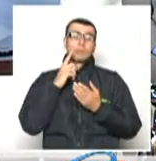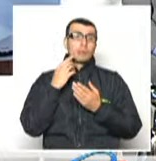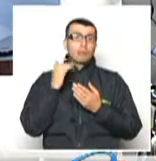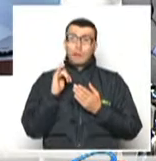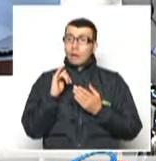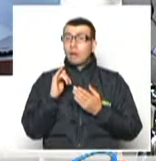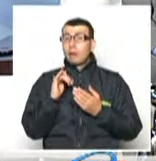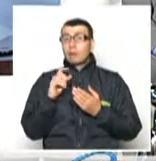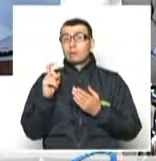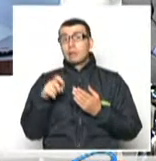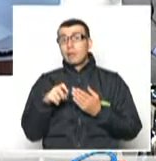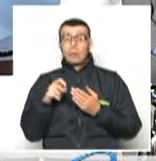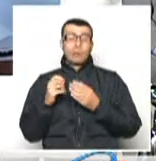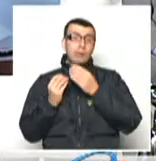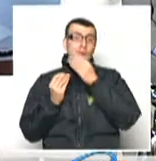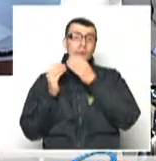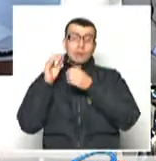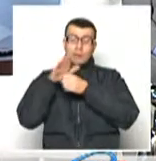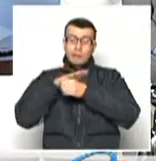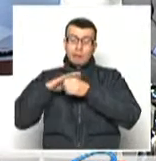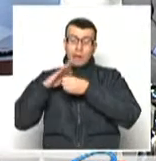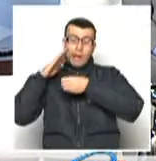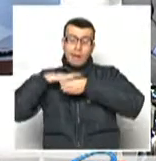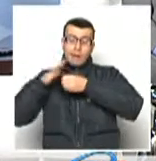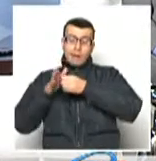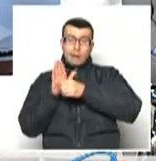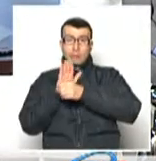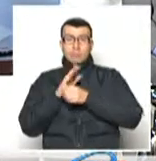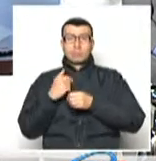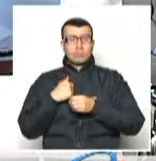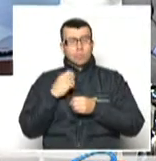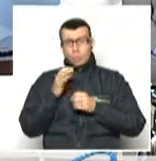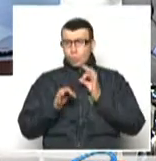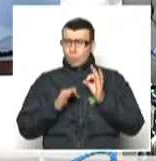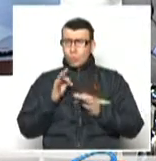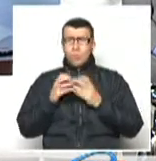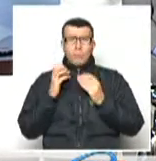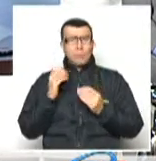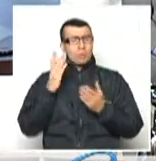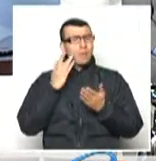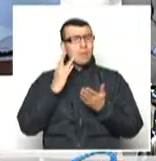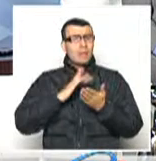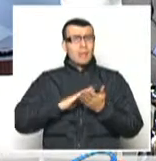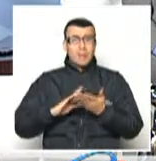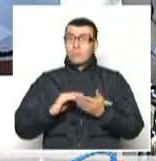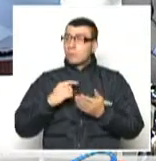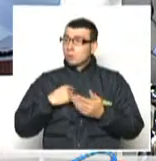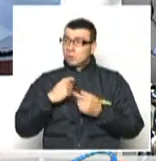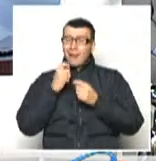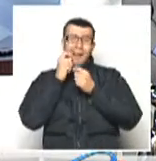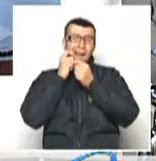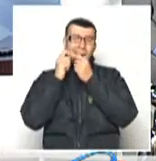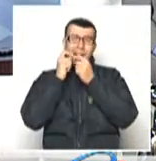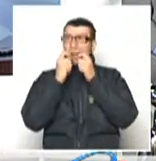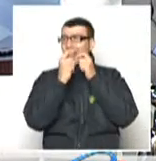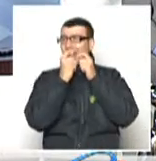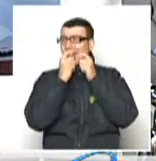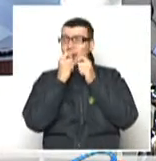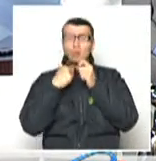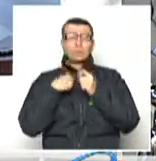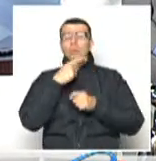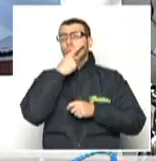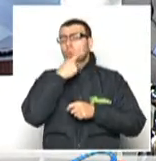que hacerme unas coronas. Doctor, yo me cuido mucho mi dentadura, trato de hacerme bien con la seda dental, me cepillo